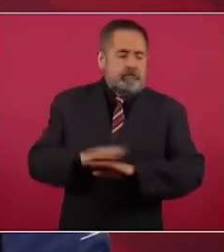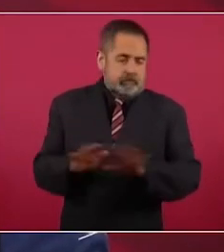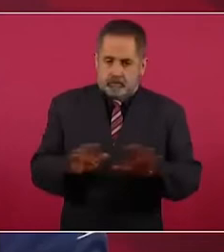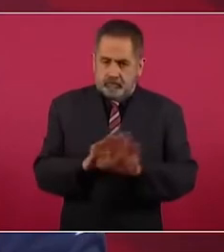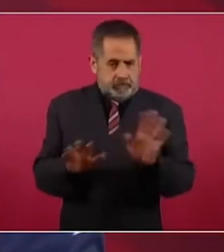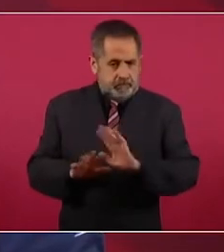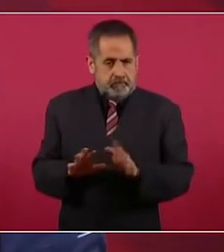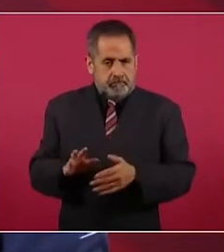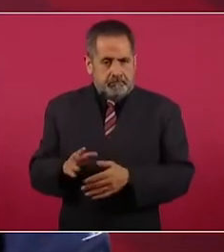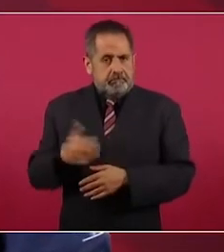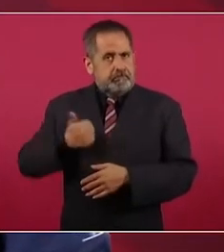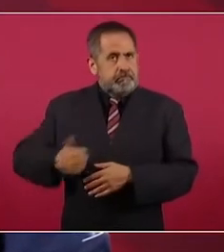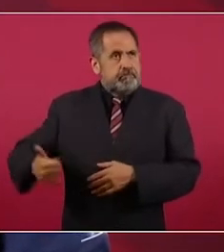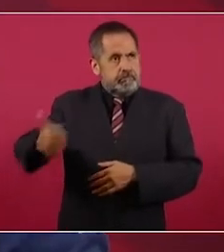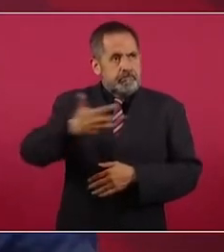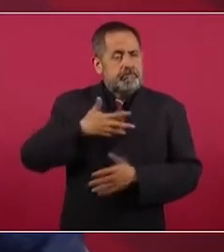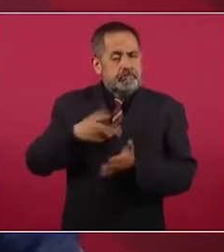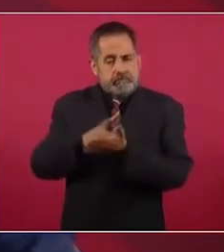les corresponde,